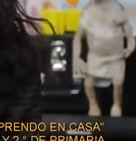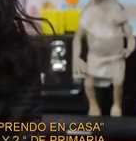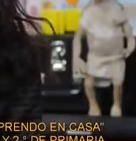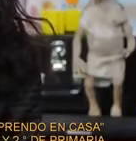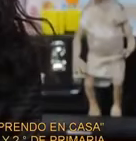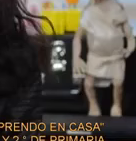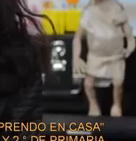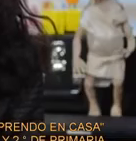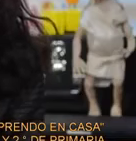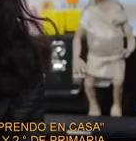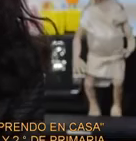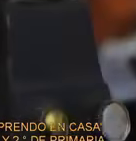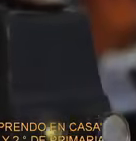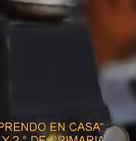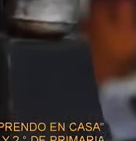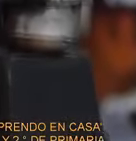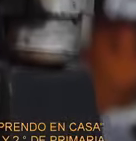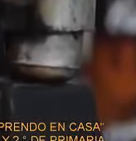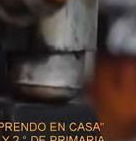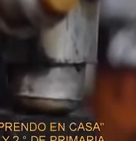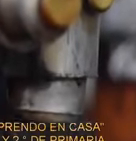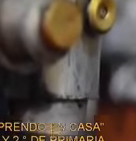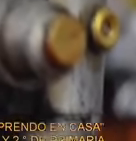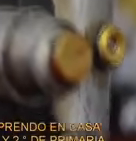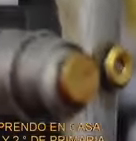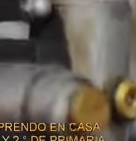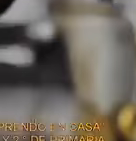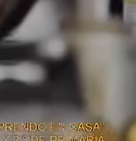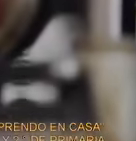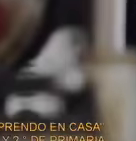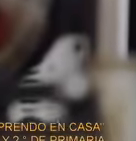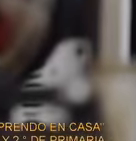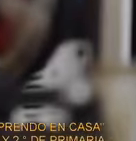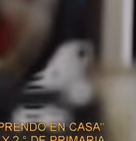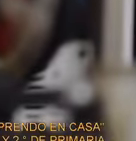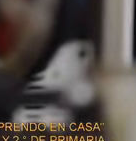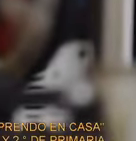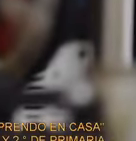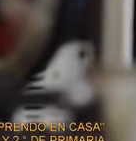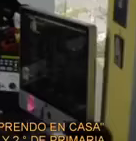gusta del mundo de la radio es que hay mucha producción.